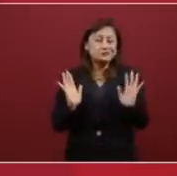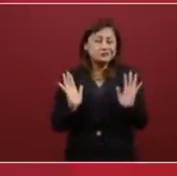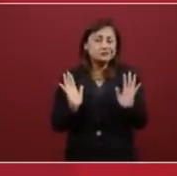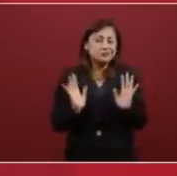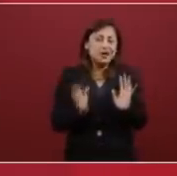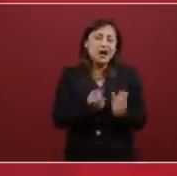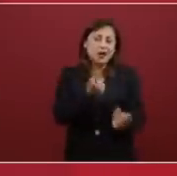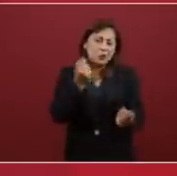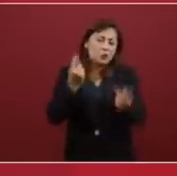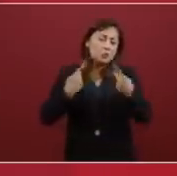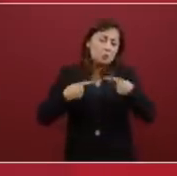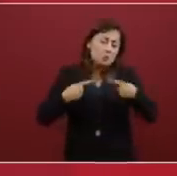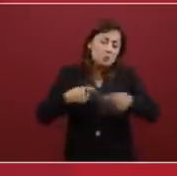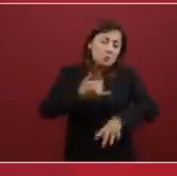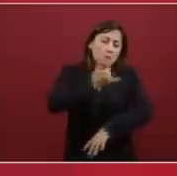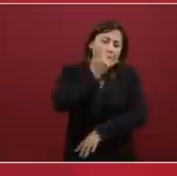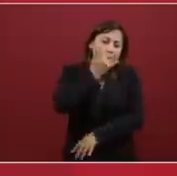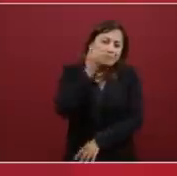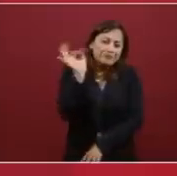porque